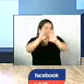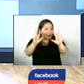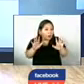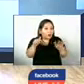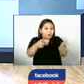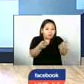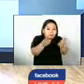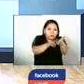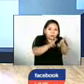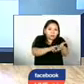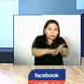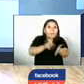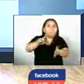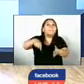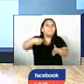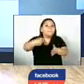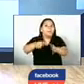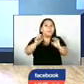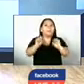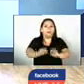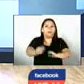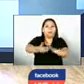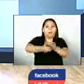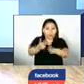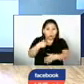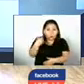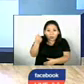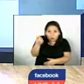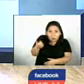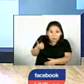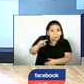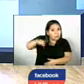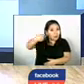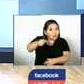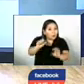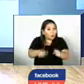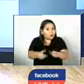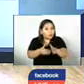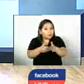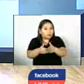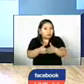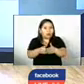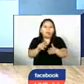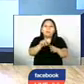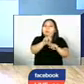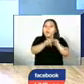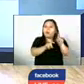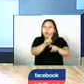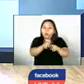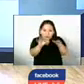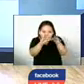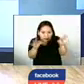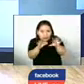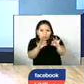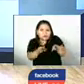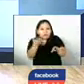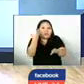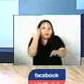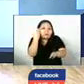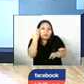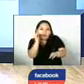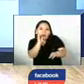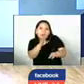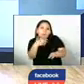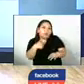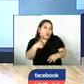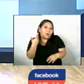esta inscripción es a partir de mañana verdad tengo entendido por qué ya hay personas en redes sociales que están escribiendo que son mayores de los